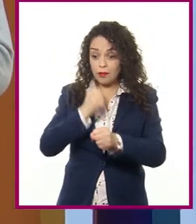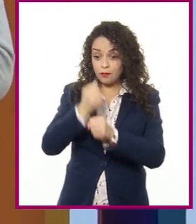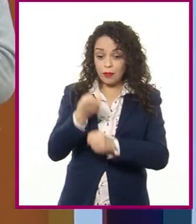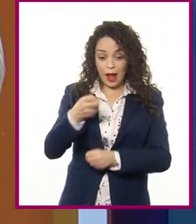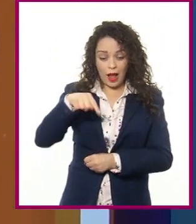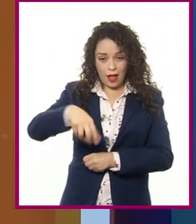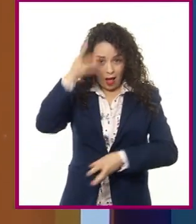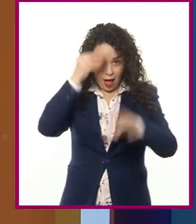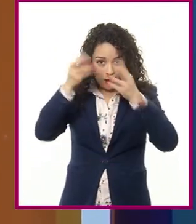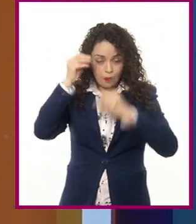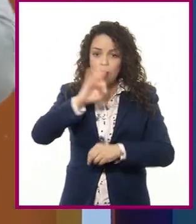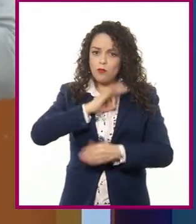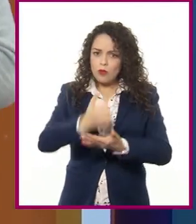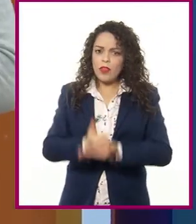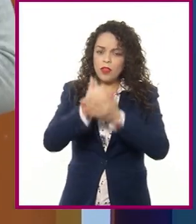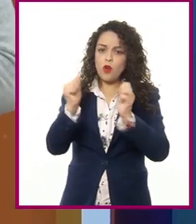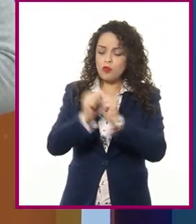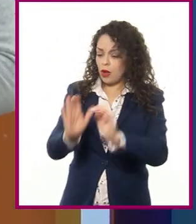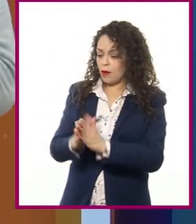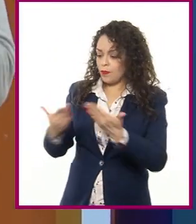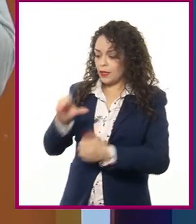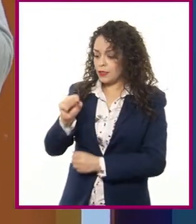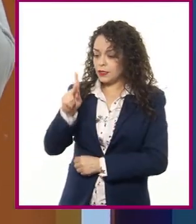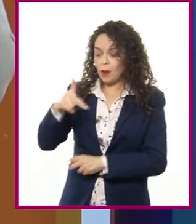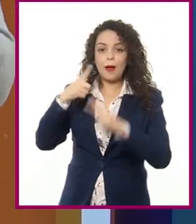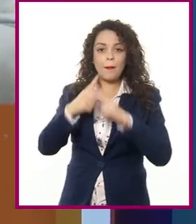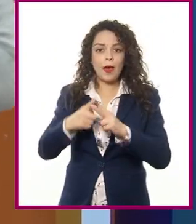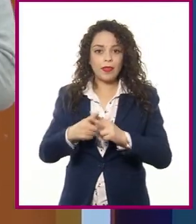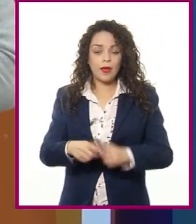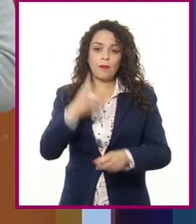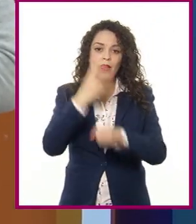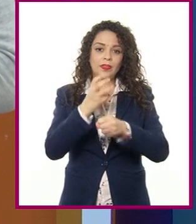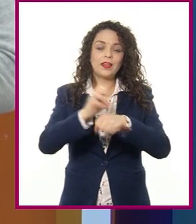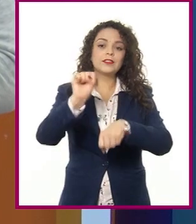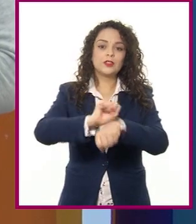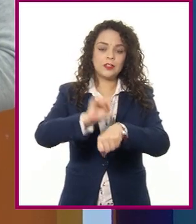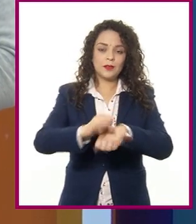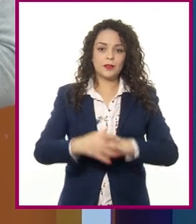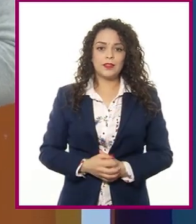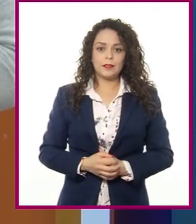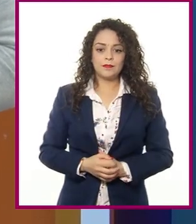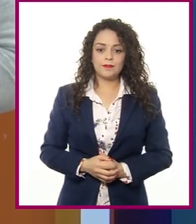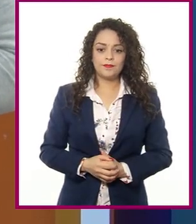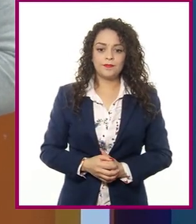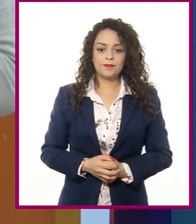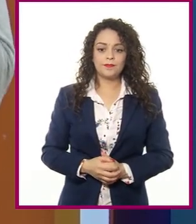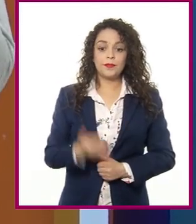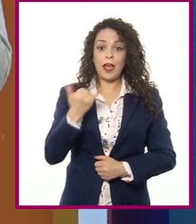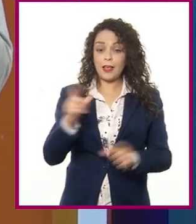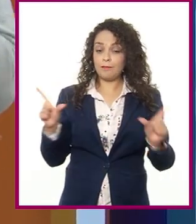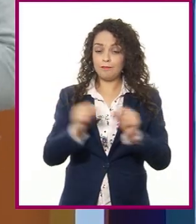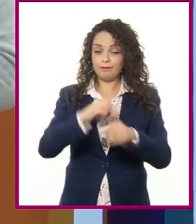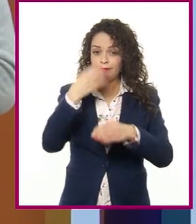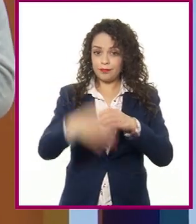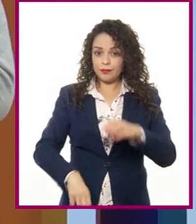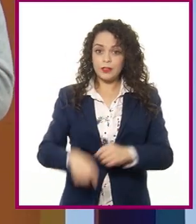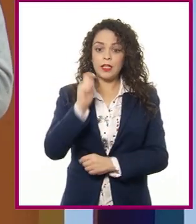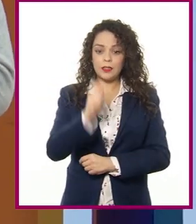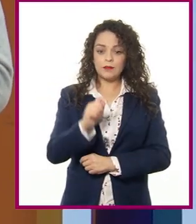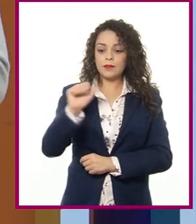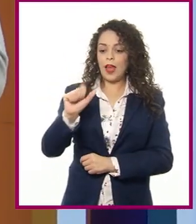pueden apoyar en su libro de texto de matemáticas de tercer grado de secundaria. Y para concluir, una cita de